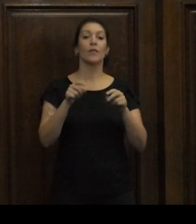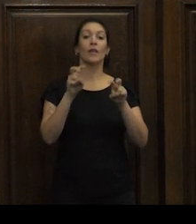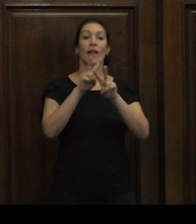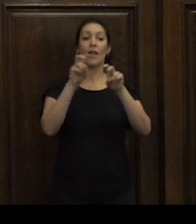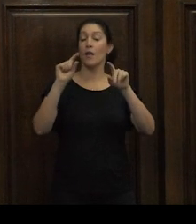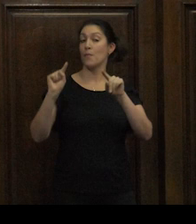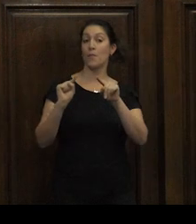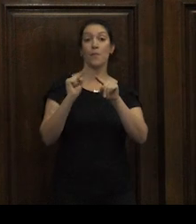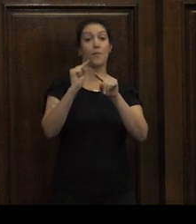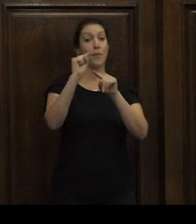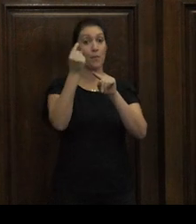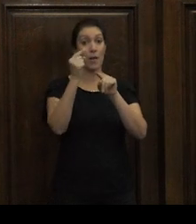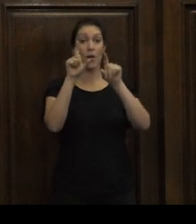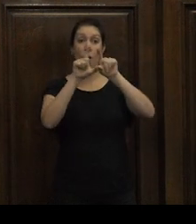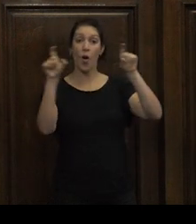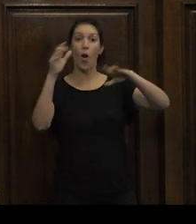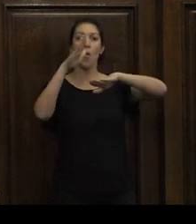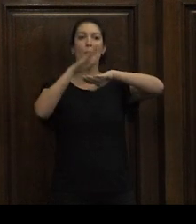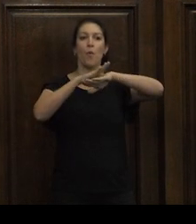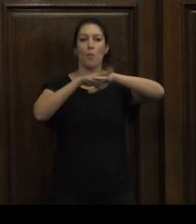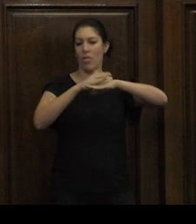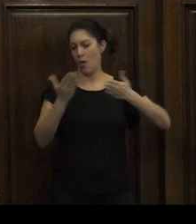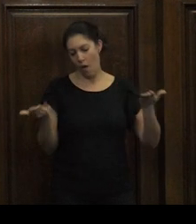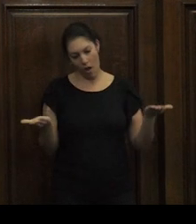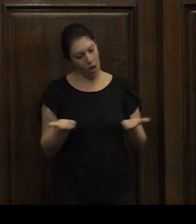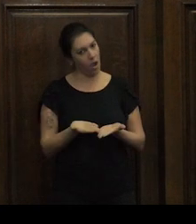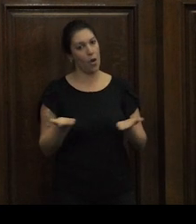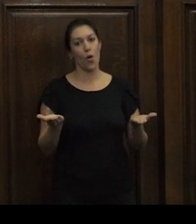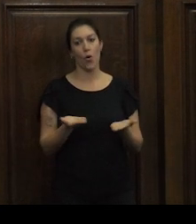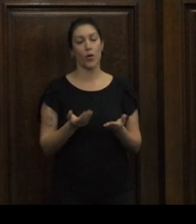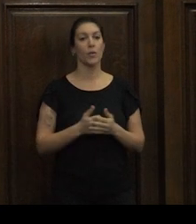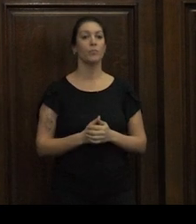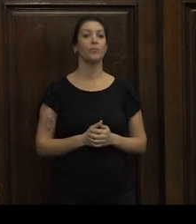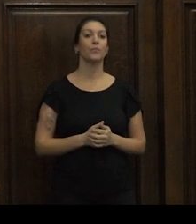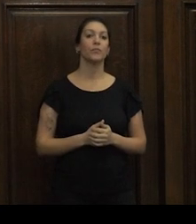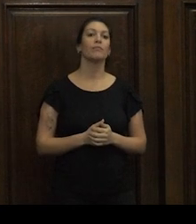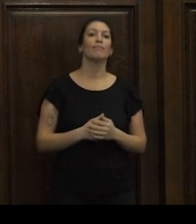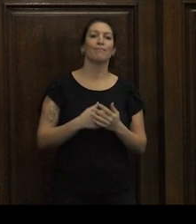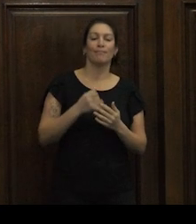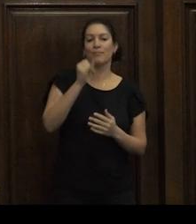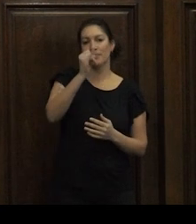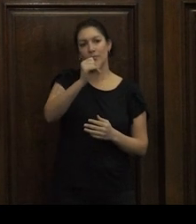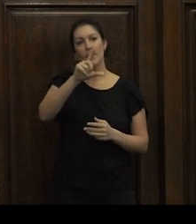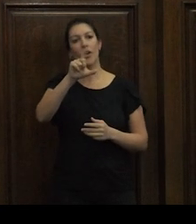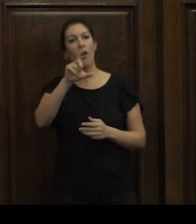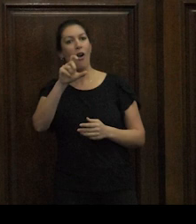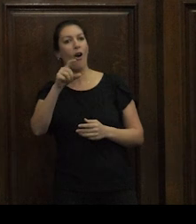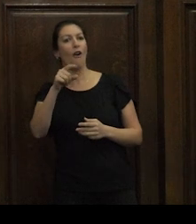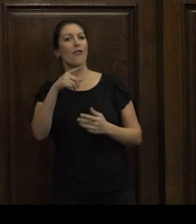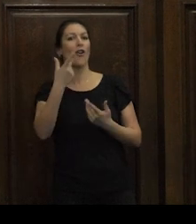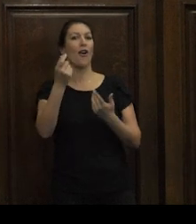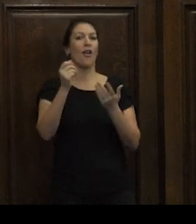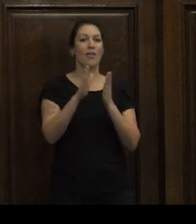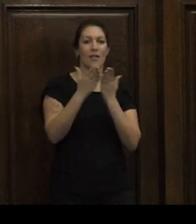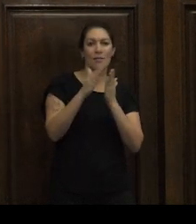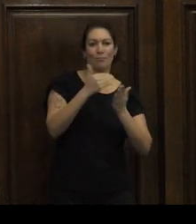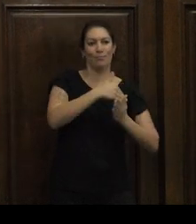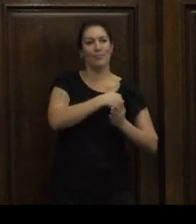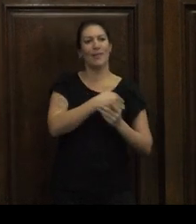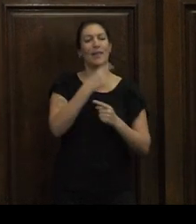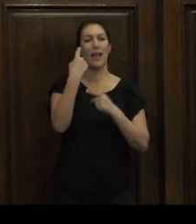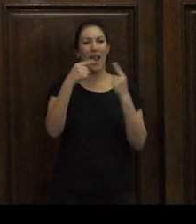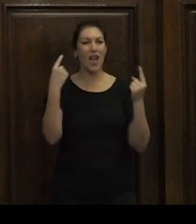Refiriéndome primero a este momento, el moderno, ¿no? Más allá de las obvias liberaciones derivadas del alivio de los